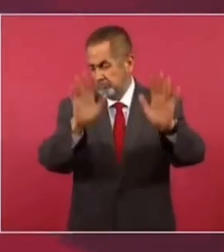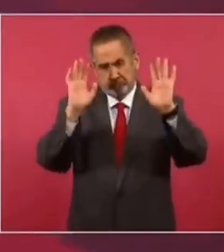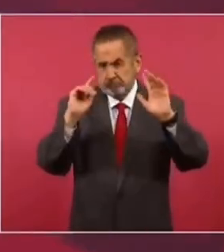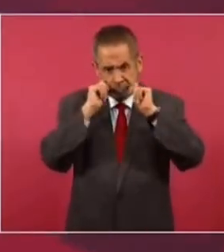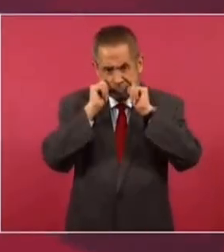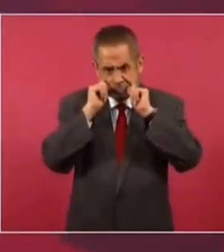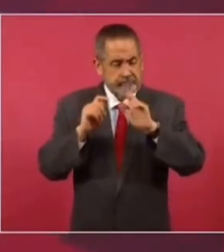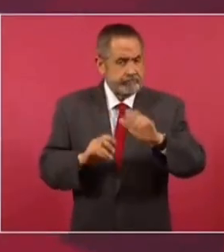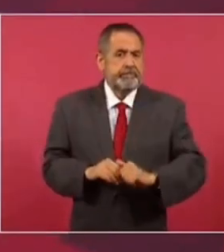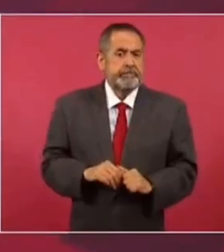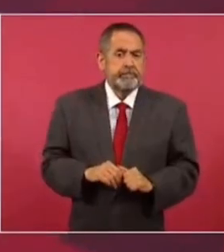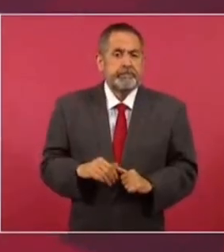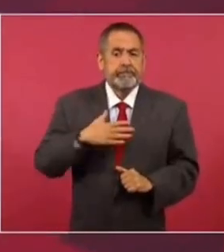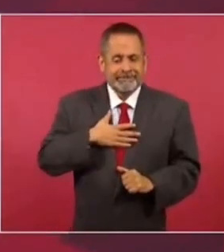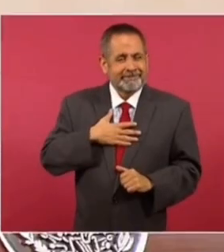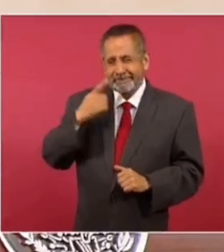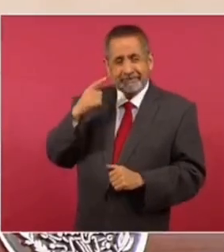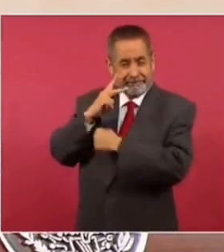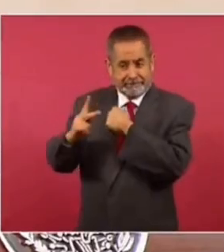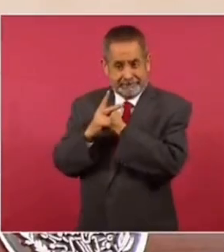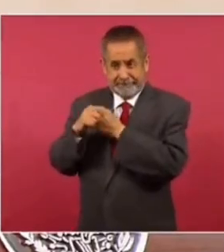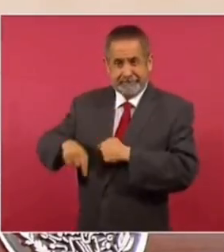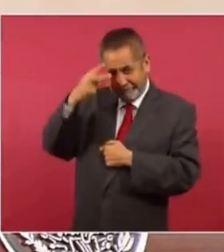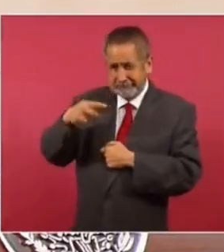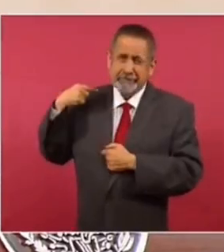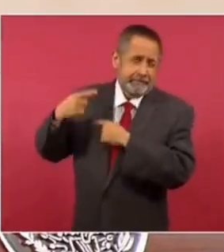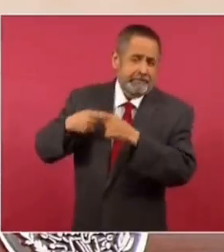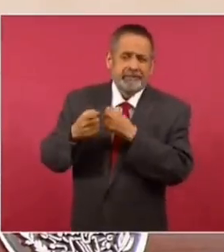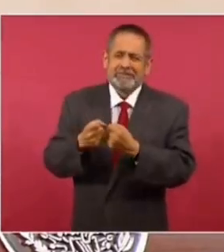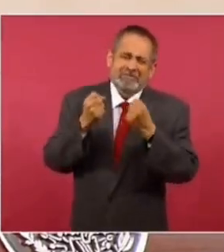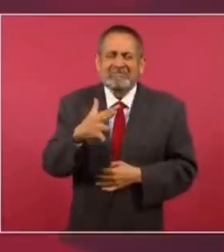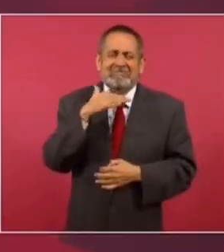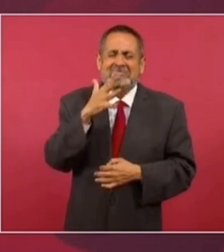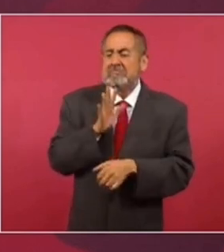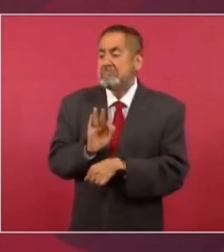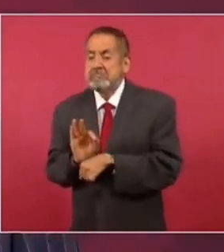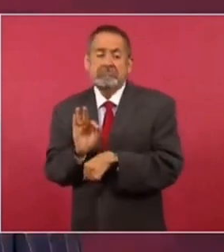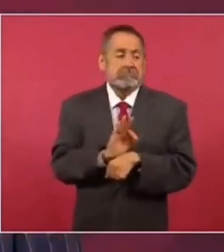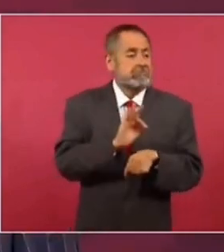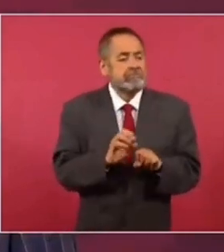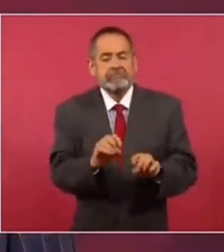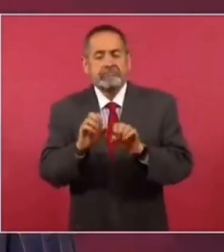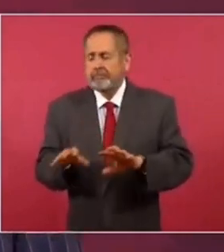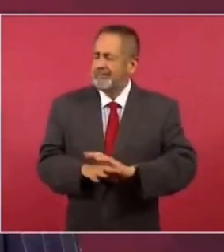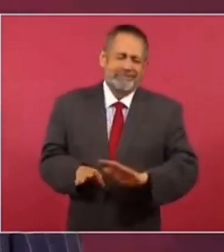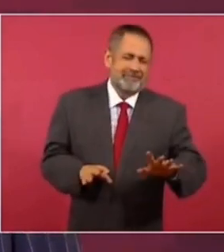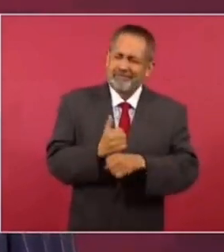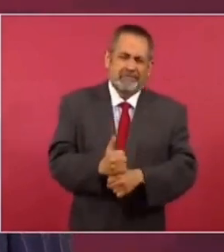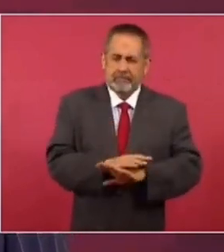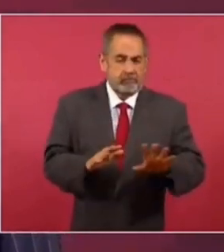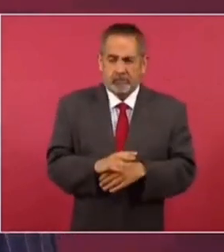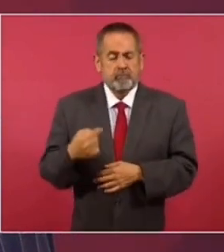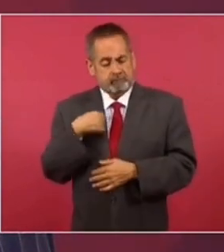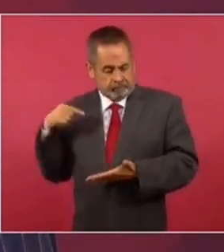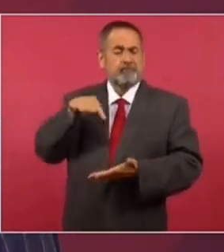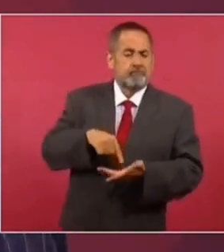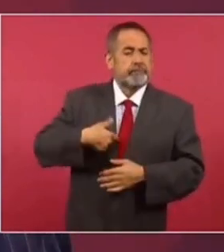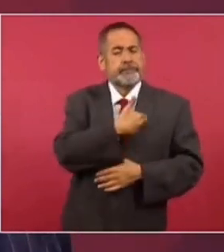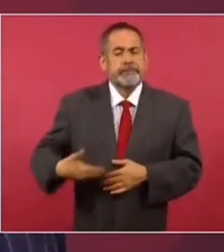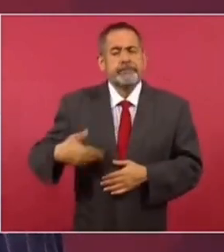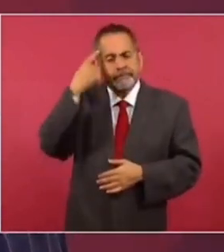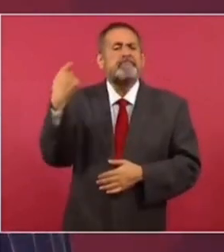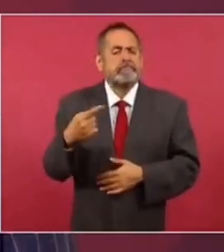canso, porque ganso. Nuestro país ha padecido mucho de corrupción y de impunidad. Y nosotros llegamos aquí